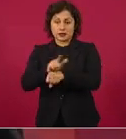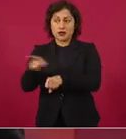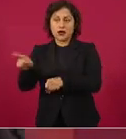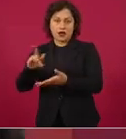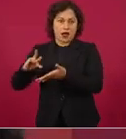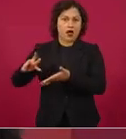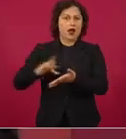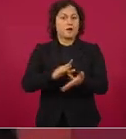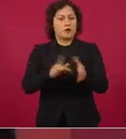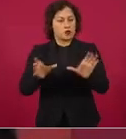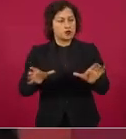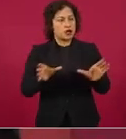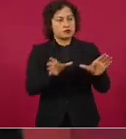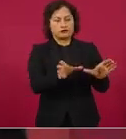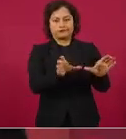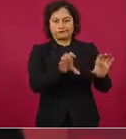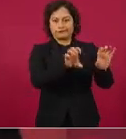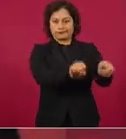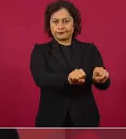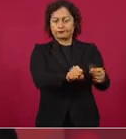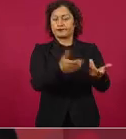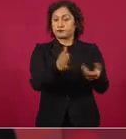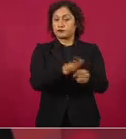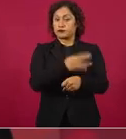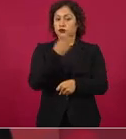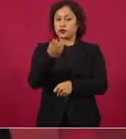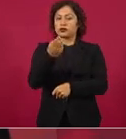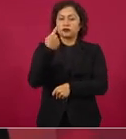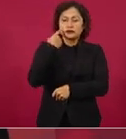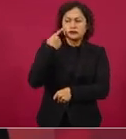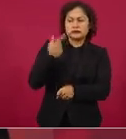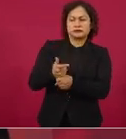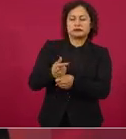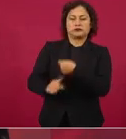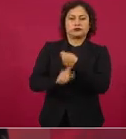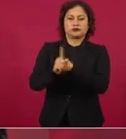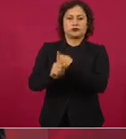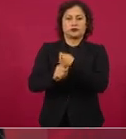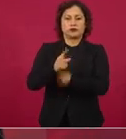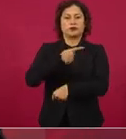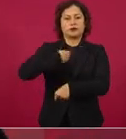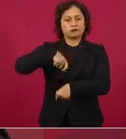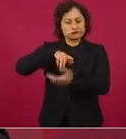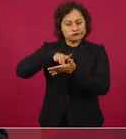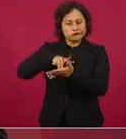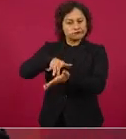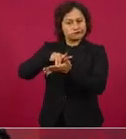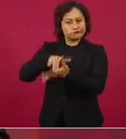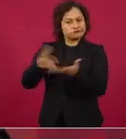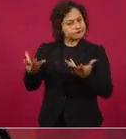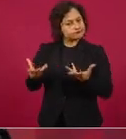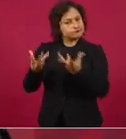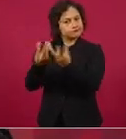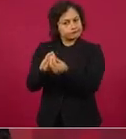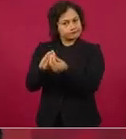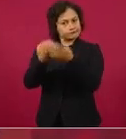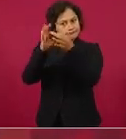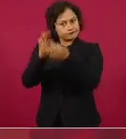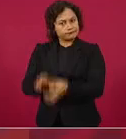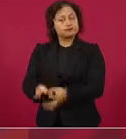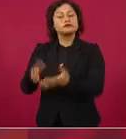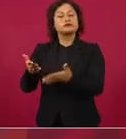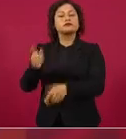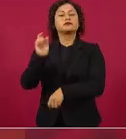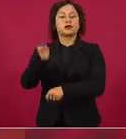Entonces, estamos ahí reforzando, ayudando, trabajando de manera conjunta, pero ya están